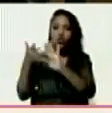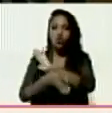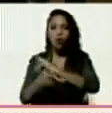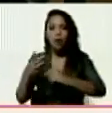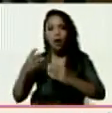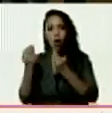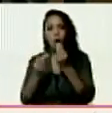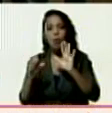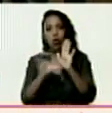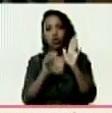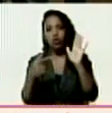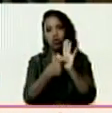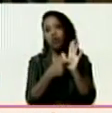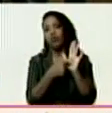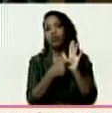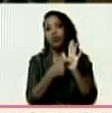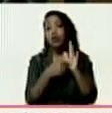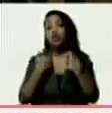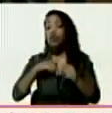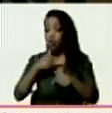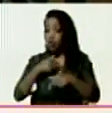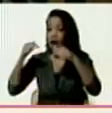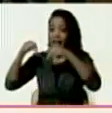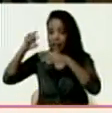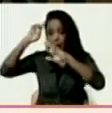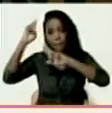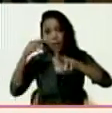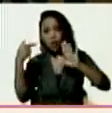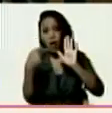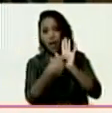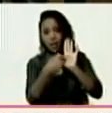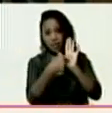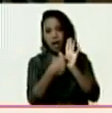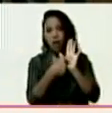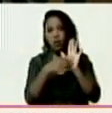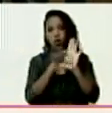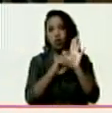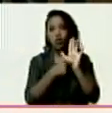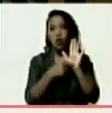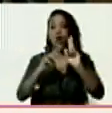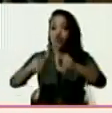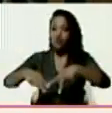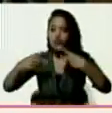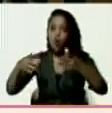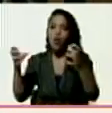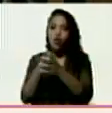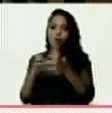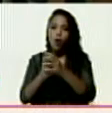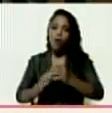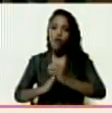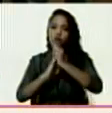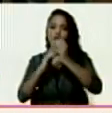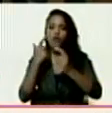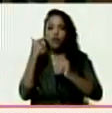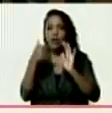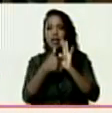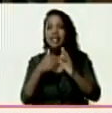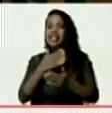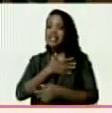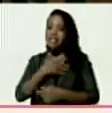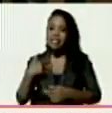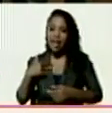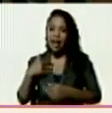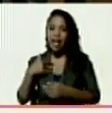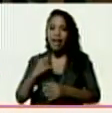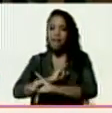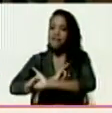aquí para volver a la Constitución. Esta Asamblea Nacional, esta nueva Junta Directiva, quiere acabar con el secuestro